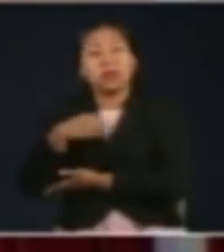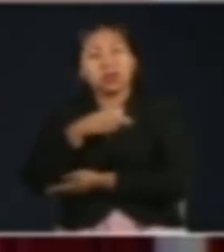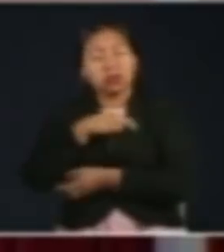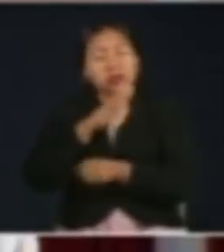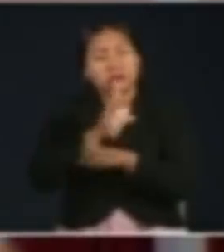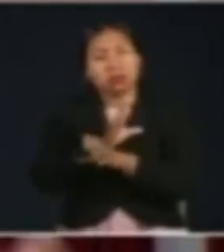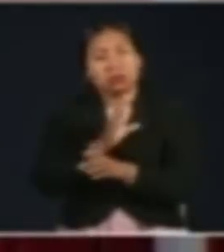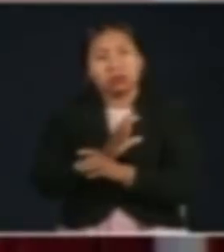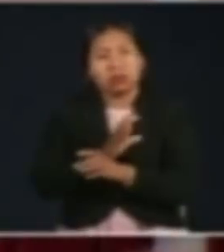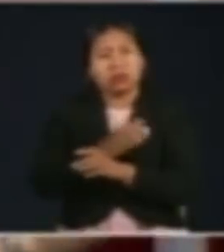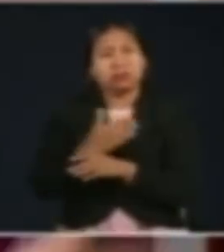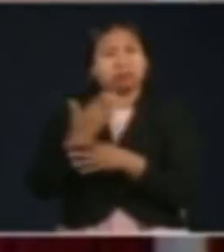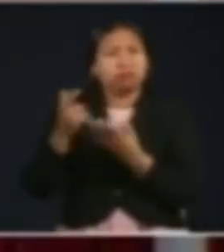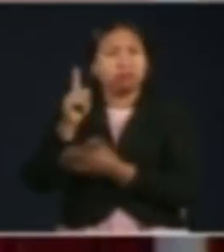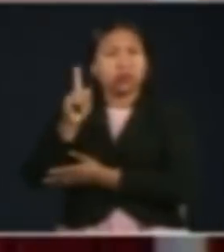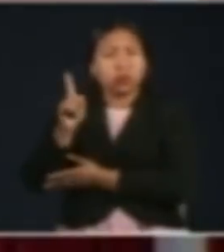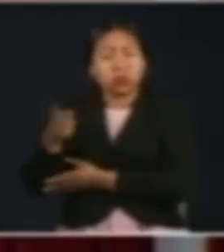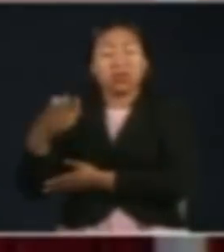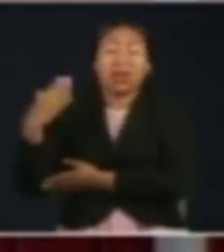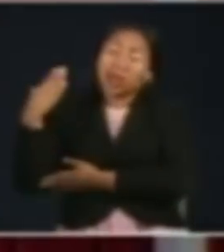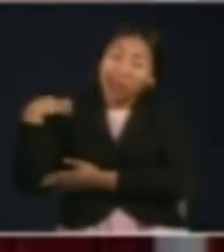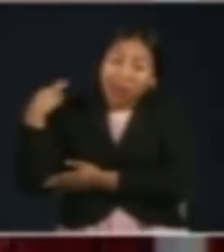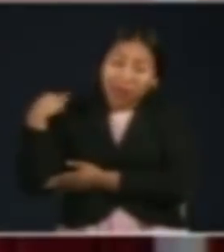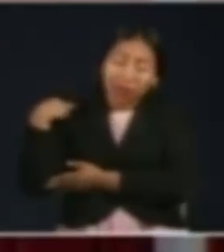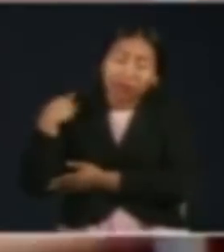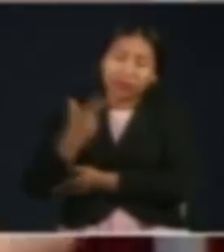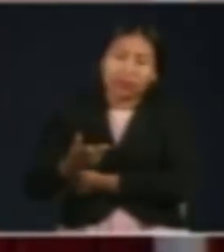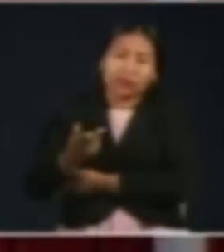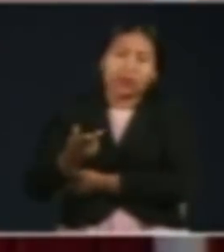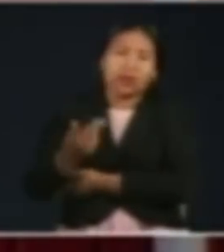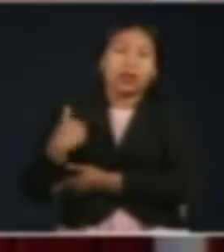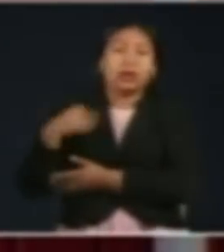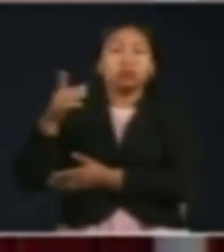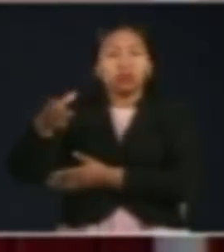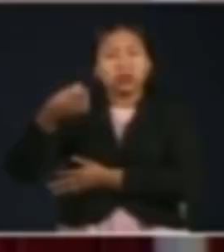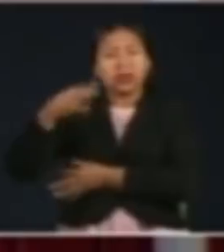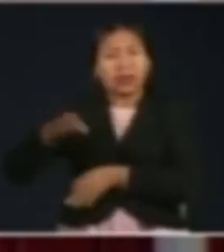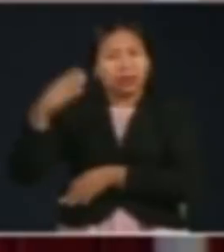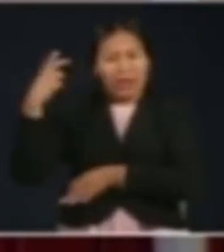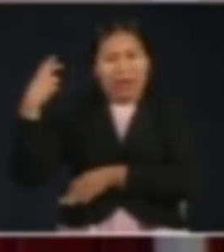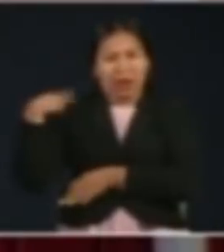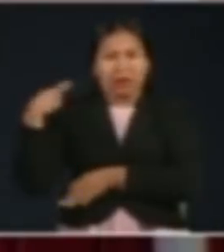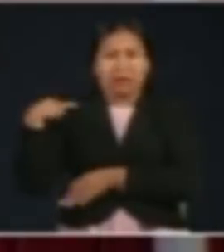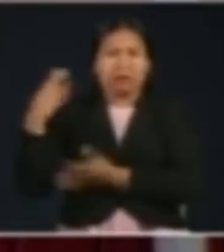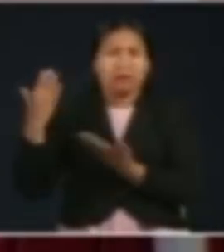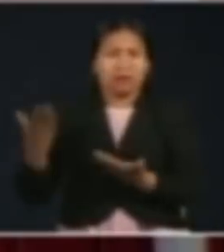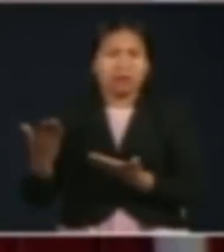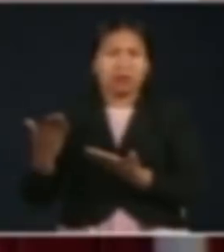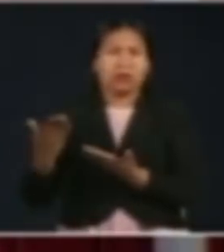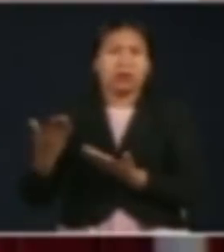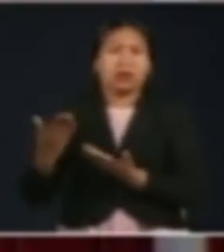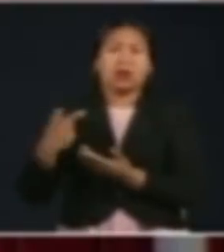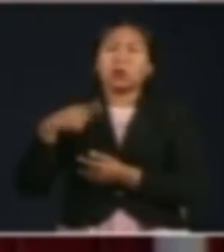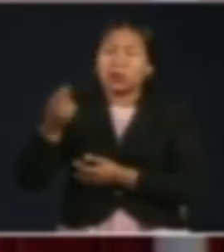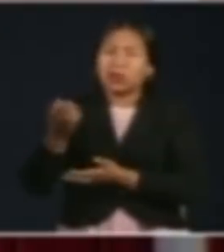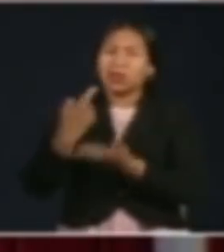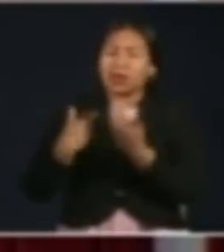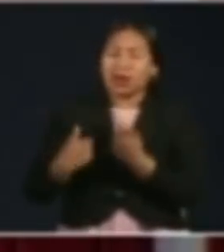Seguridad. Usted es el jefe. Usted es la cabeza. Usted tiene que dar